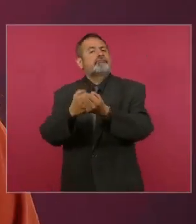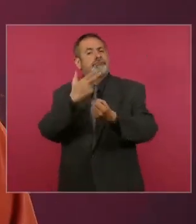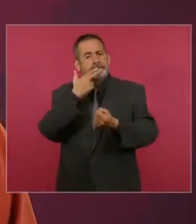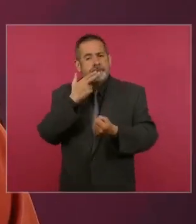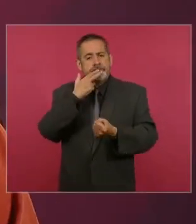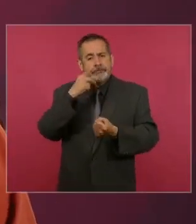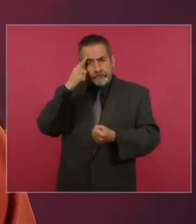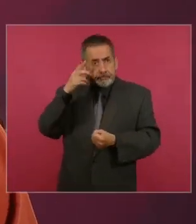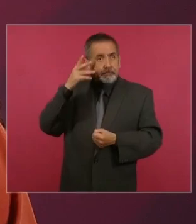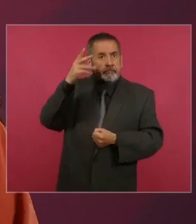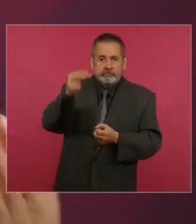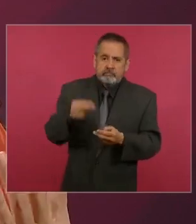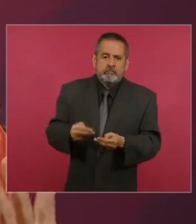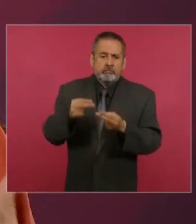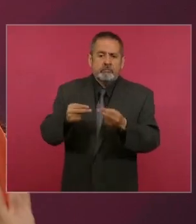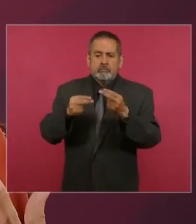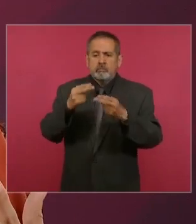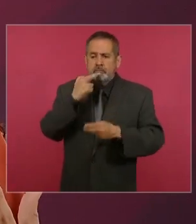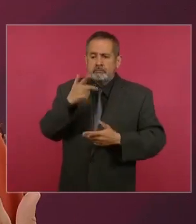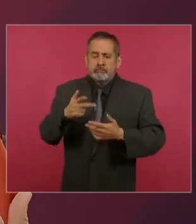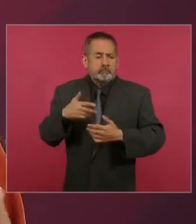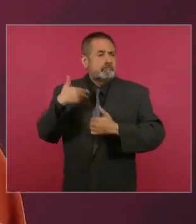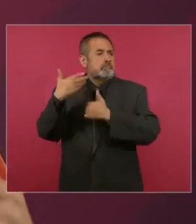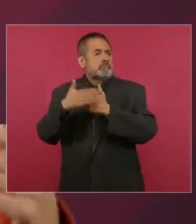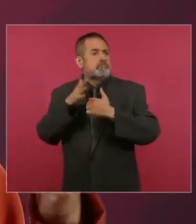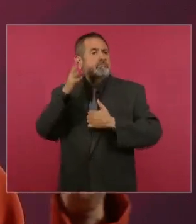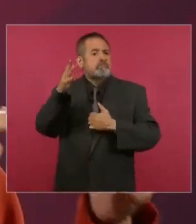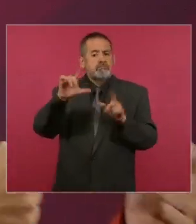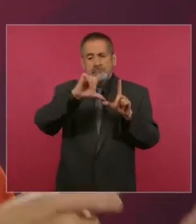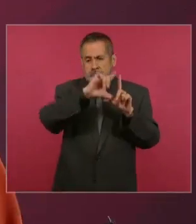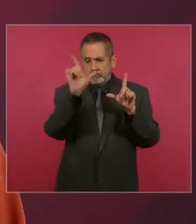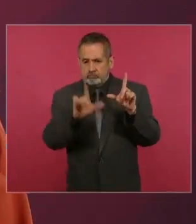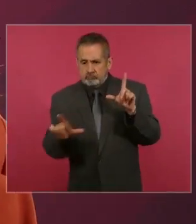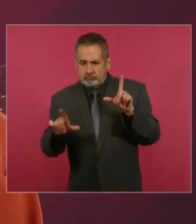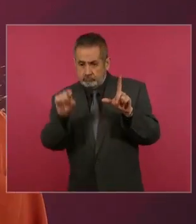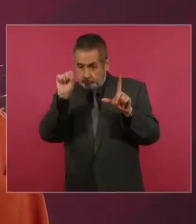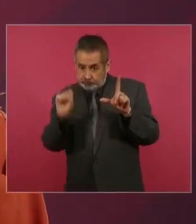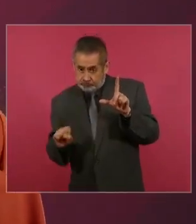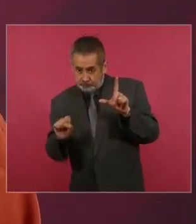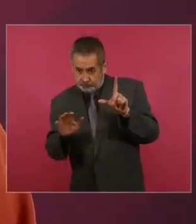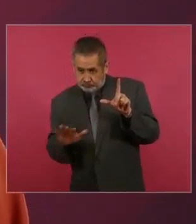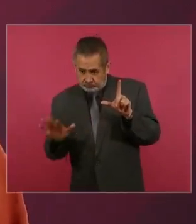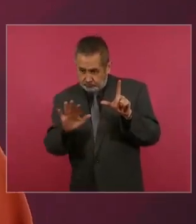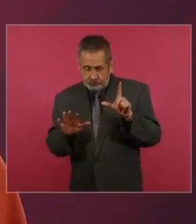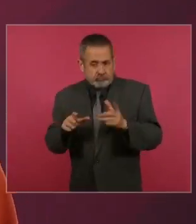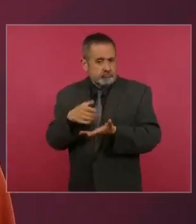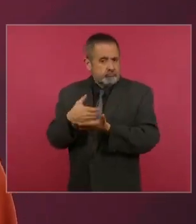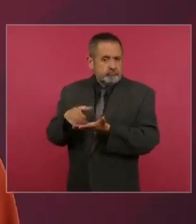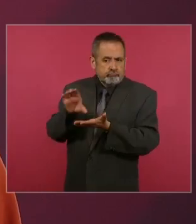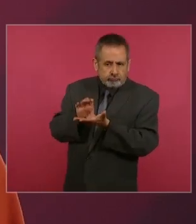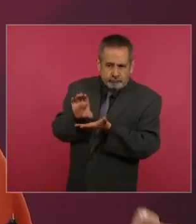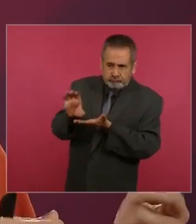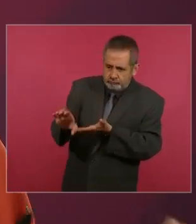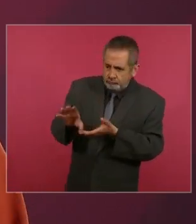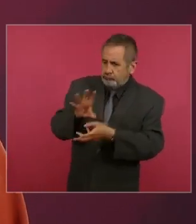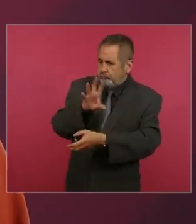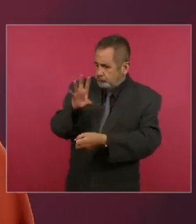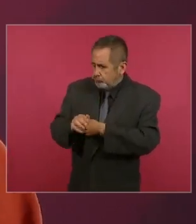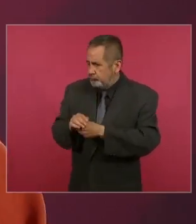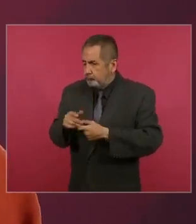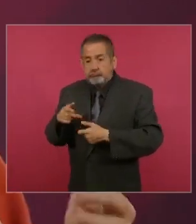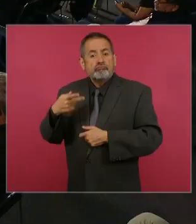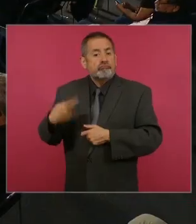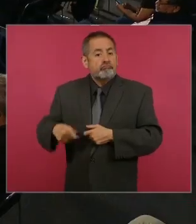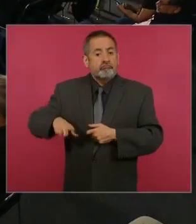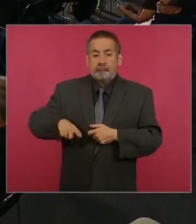de inversión privada. ¿Qué va a pasar en el sureste? Pues que hay una inversión importante en infraestructura hoy